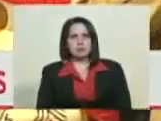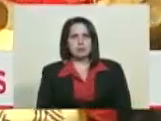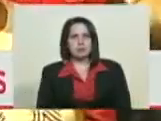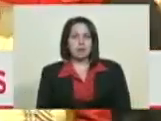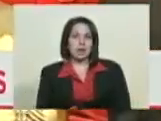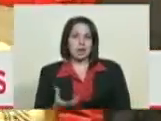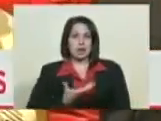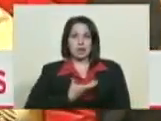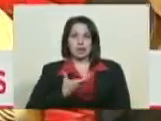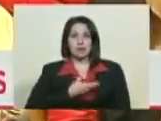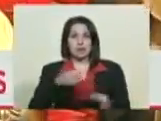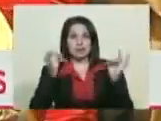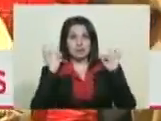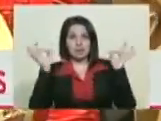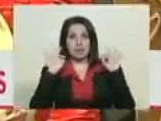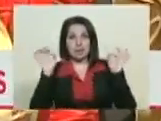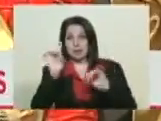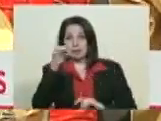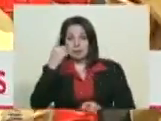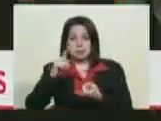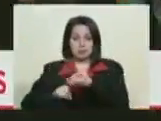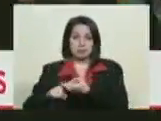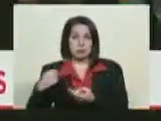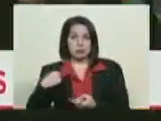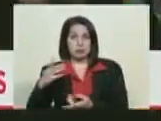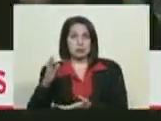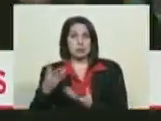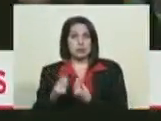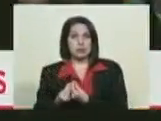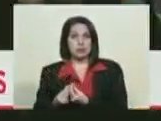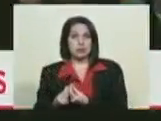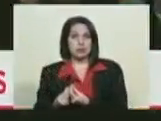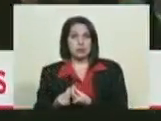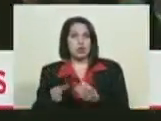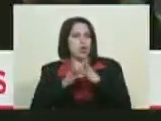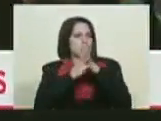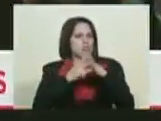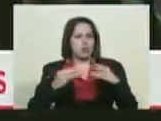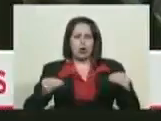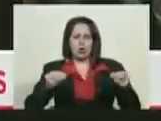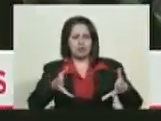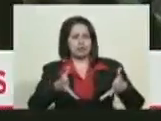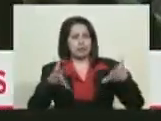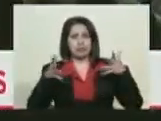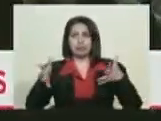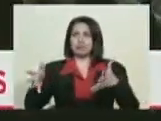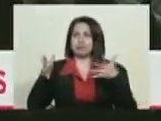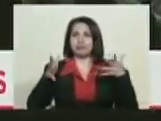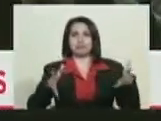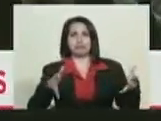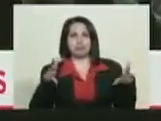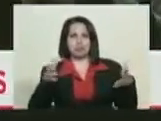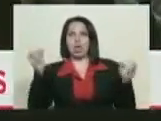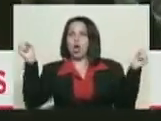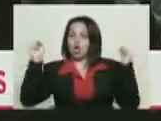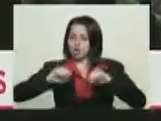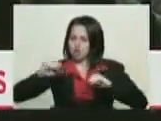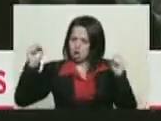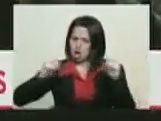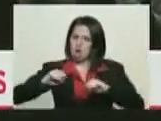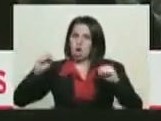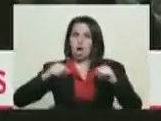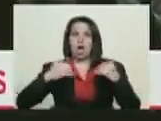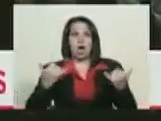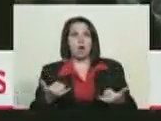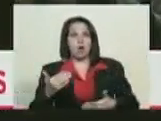Alcaldesa Erika Faría, primera combatiente, compañero. Hemos triunfado, ¿verdad? Ahora